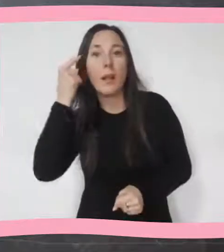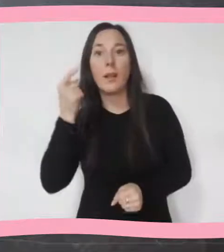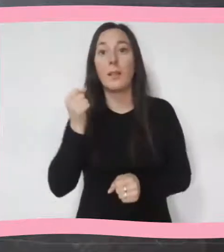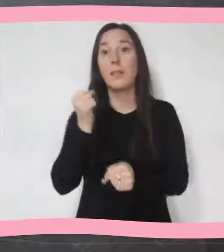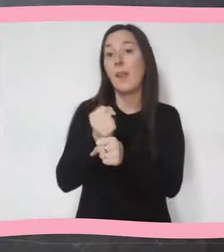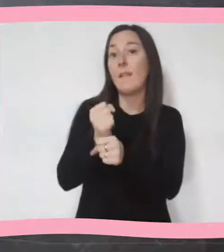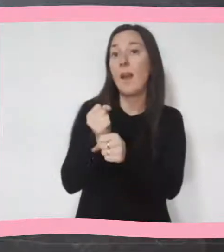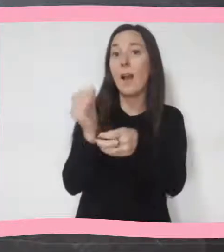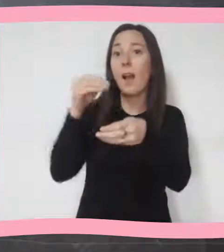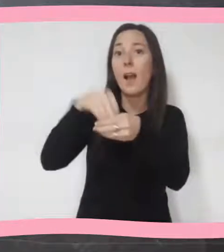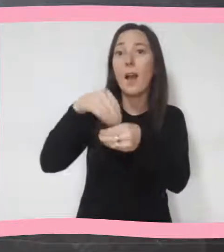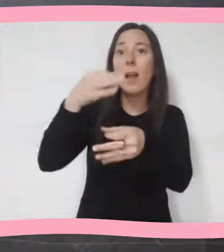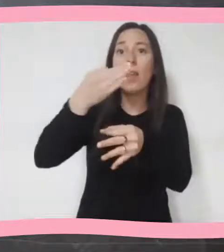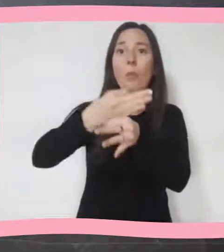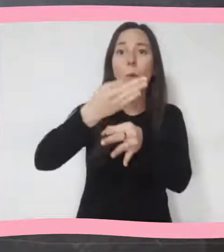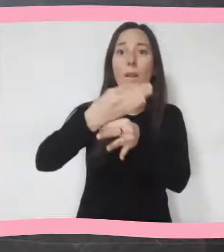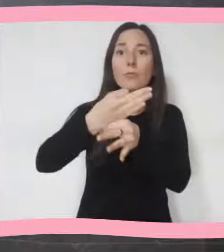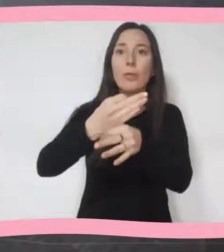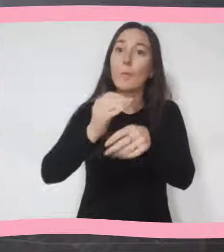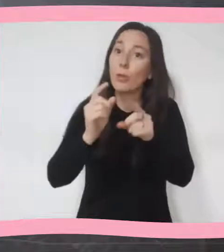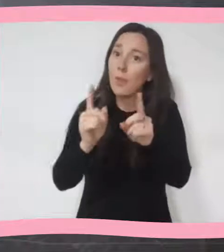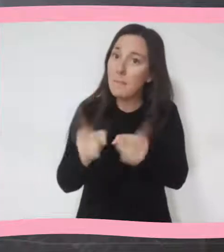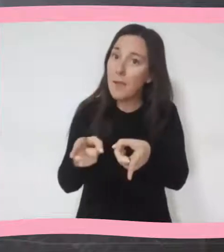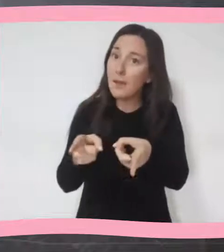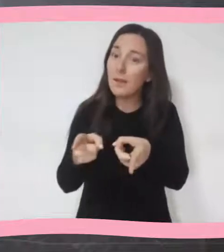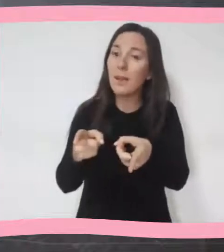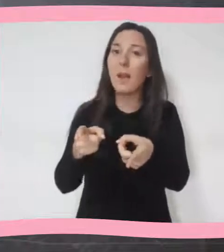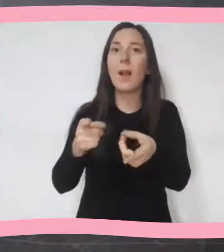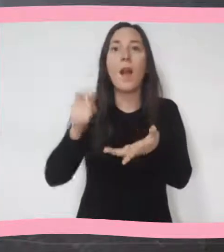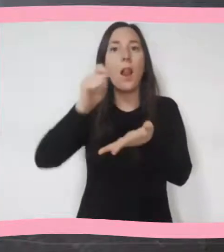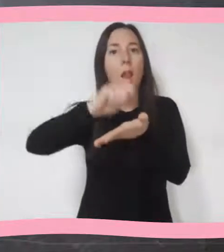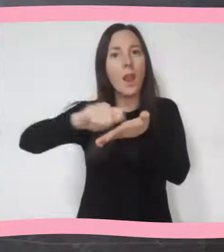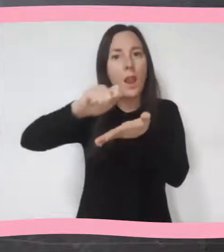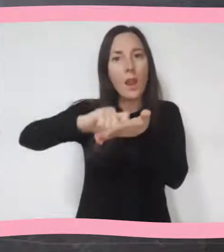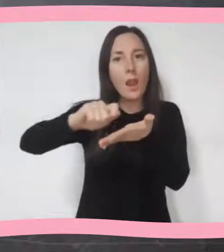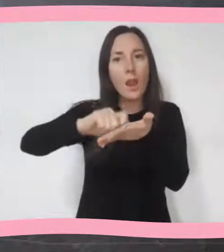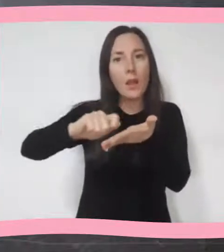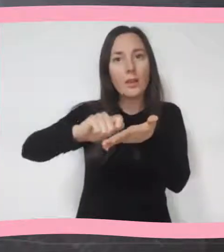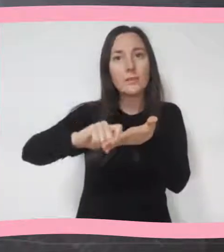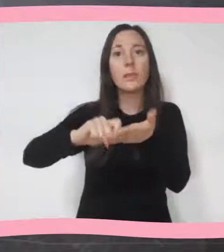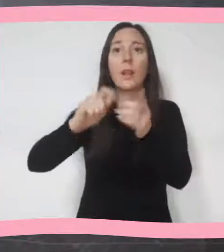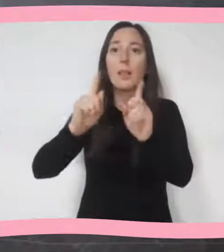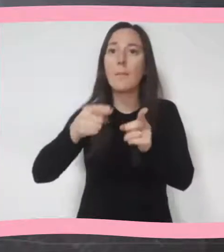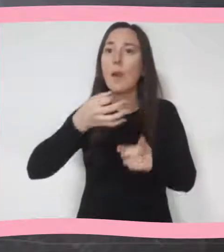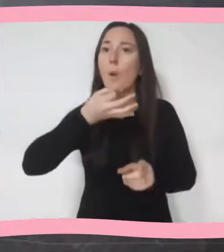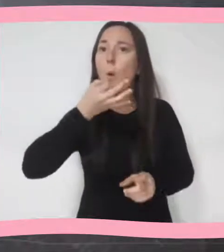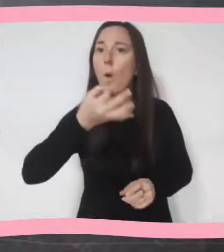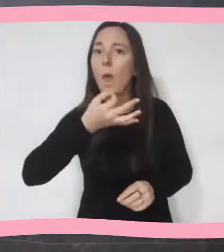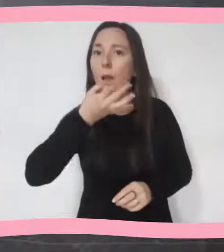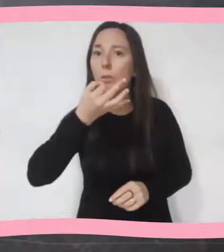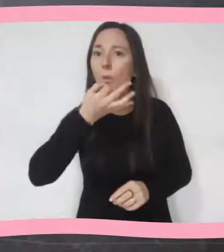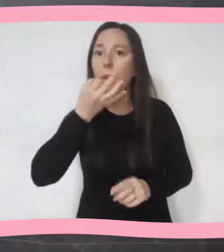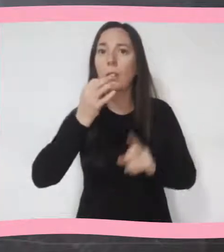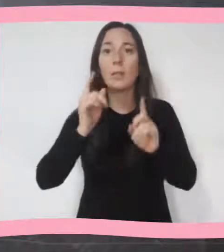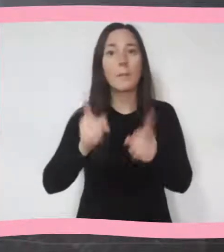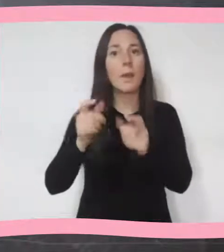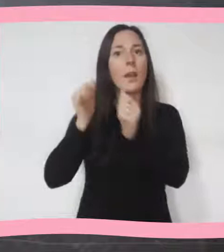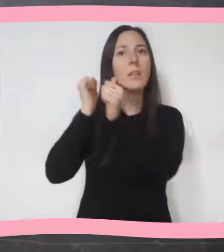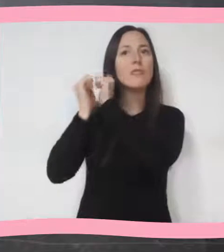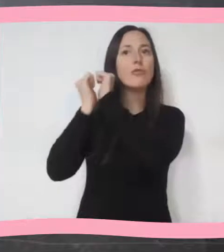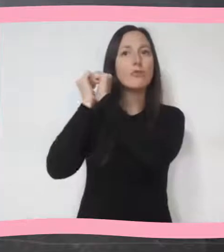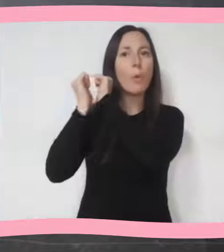educación, sino también en el campo de las letras, la oratoria, la historia, el